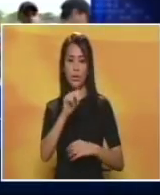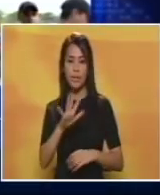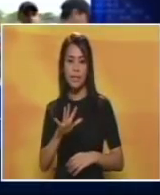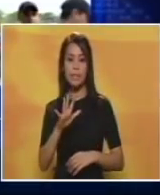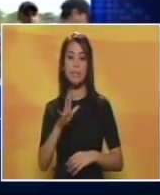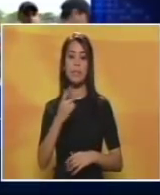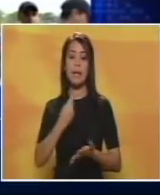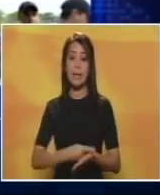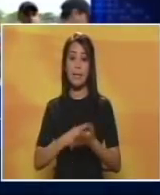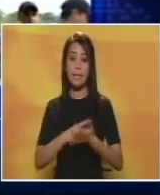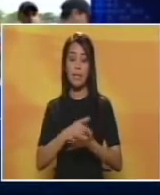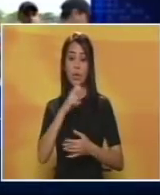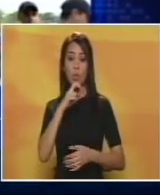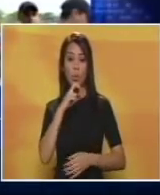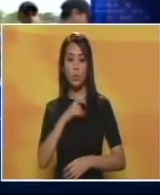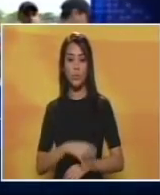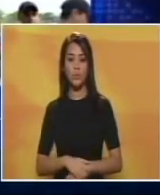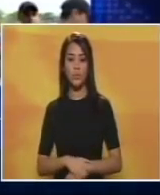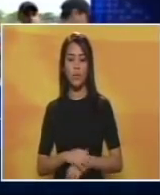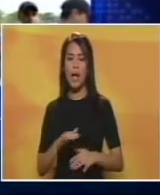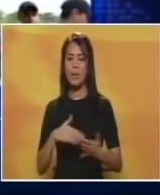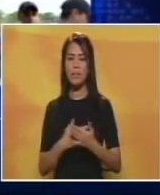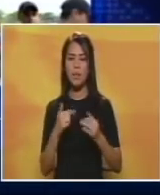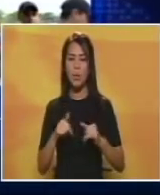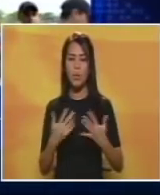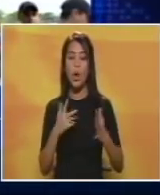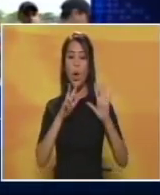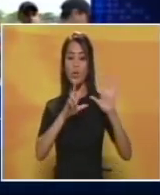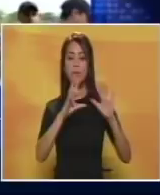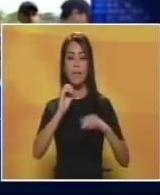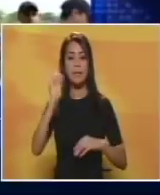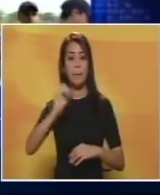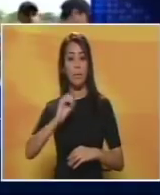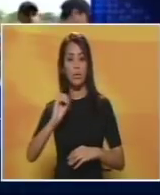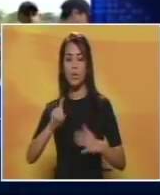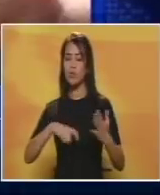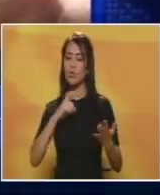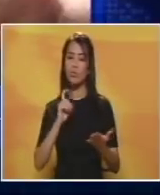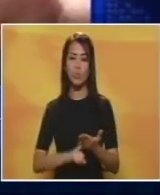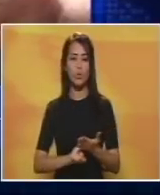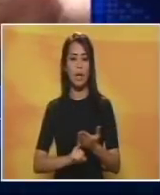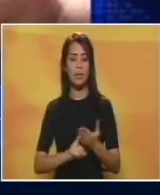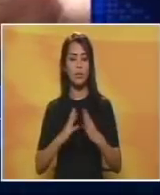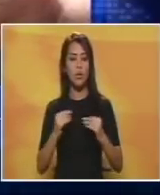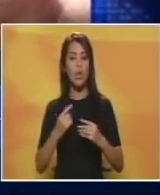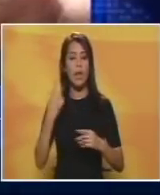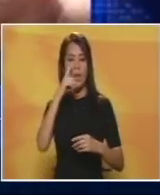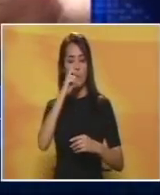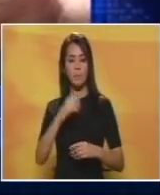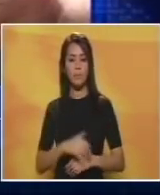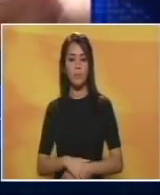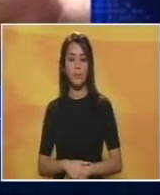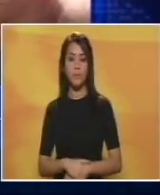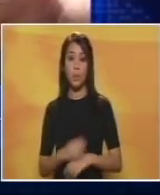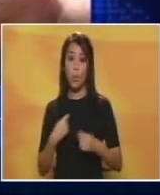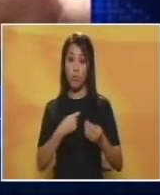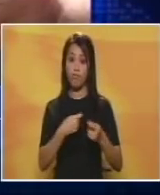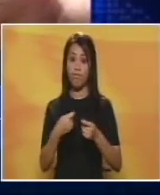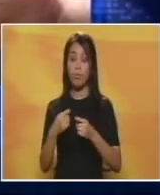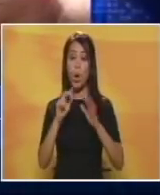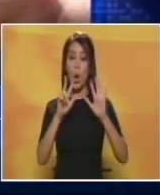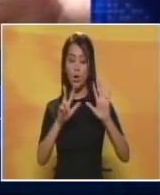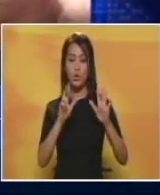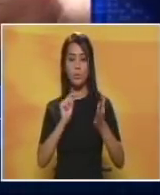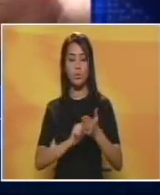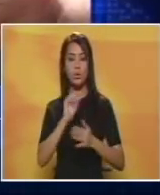mineral. Indicó que lo que se ha entregado hasta ahora supone el 80% del total arrimado en el año pasado, cuando se trasladaron más de